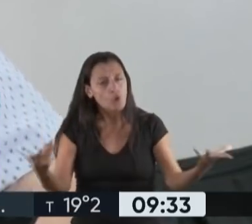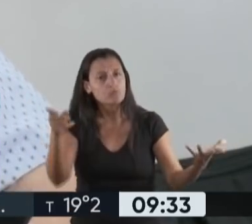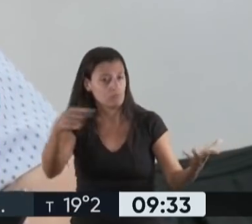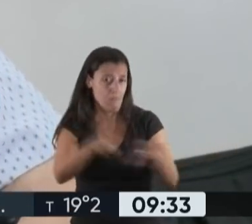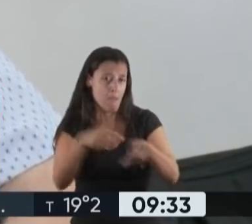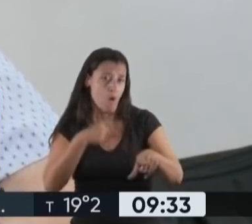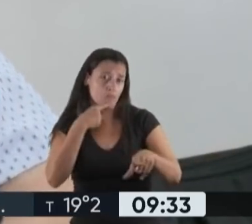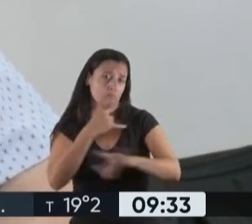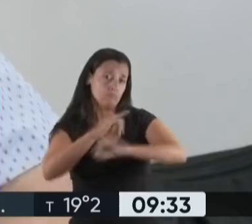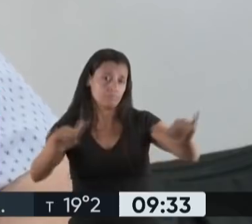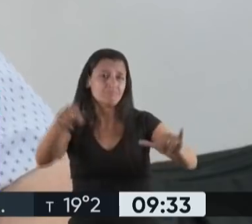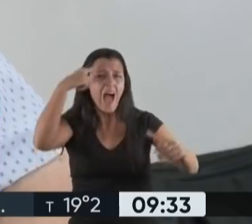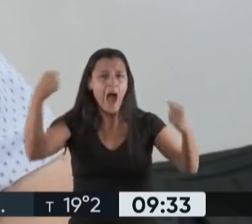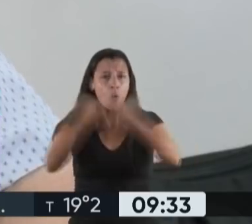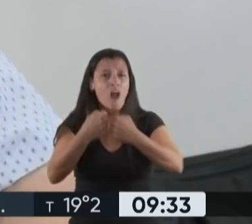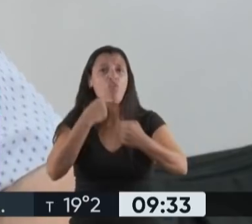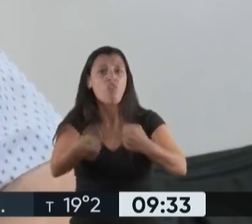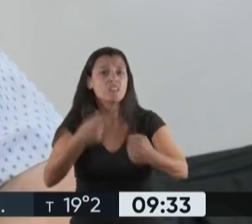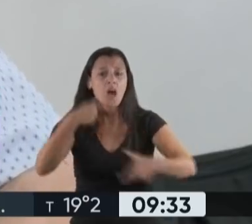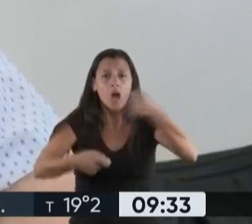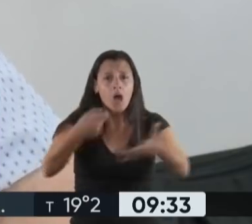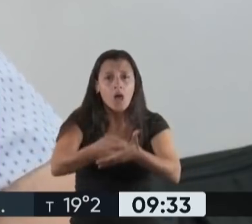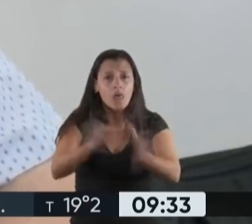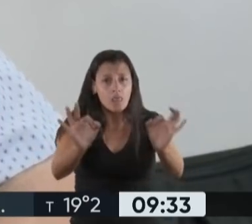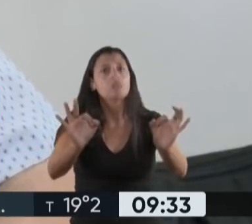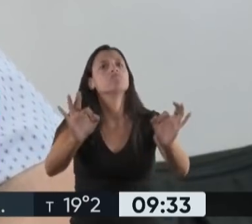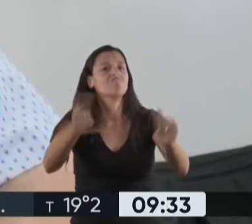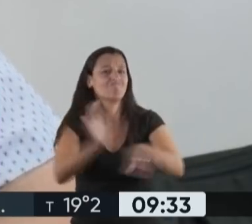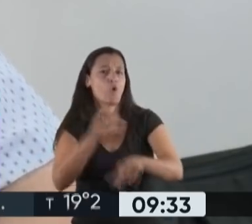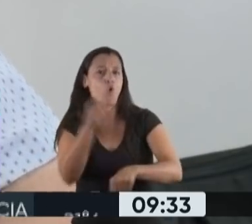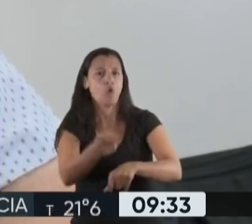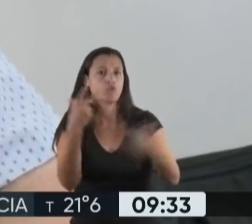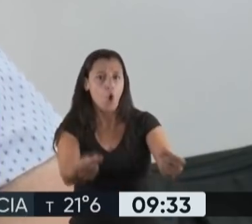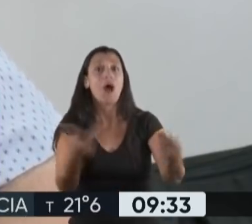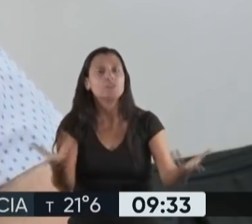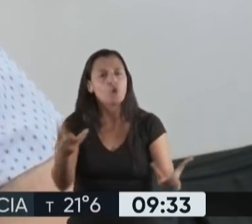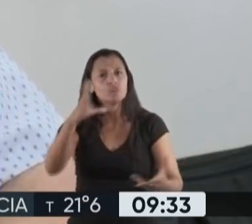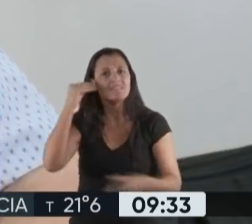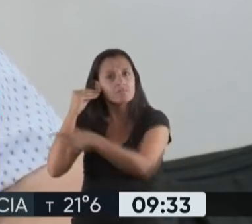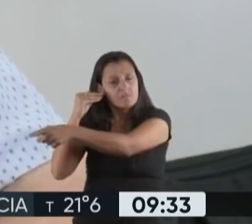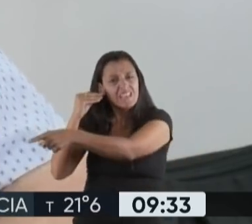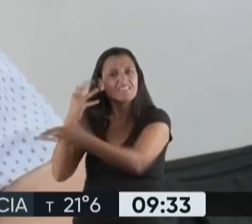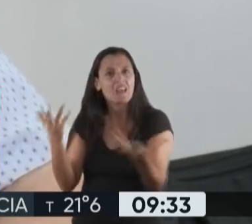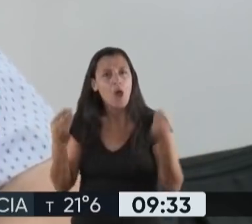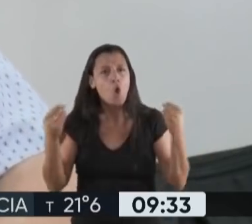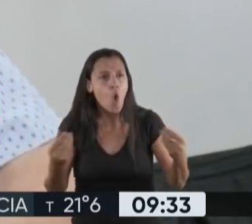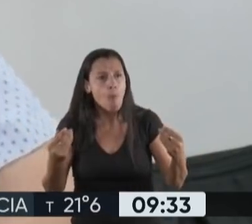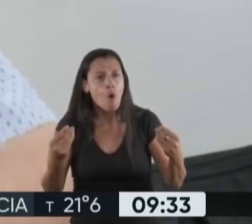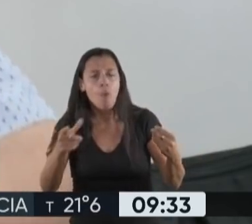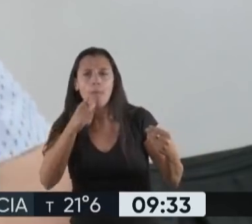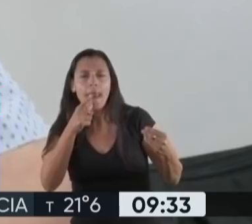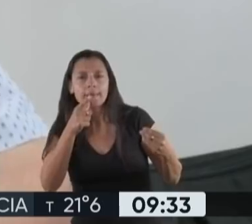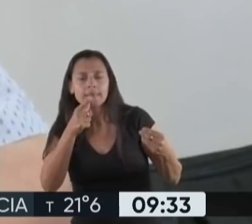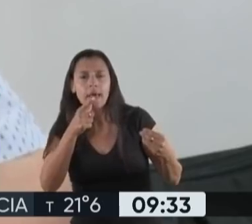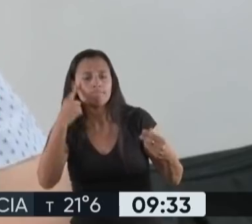Este acuerdo garantiza que no haya default, es decir, el espacio de la vicepresidenta se opone a un acuerdo que garantiza